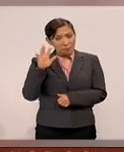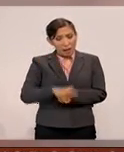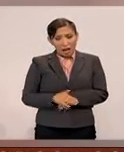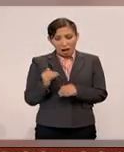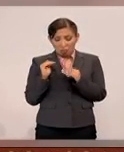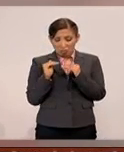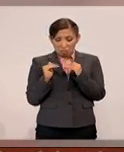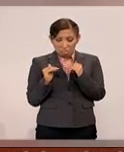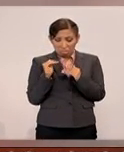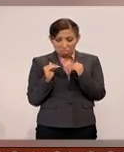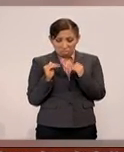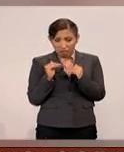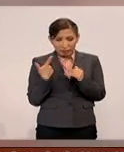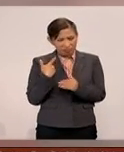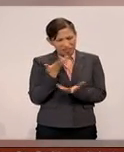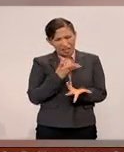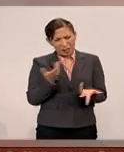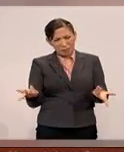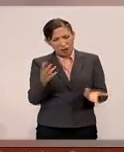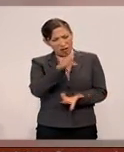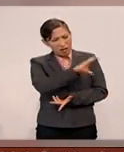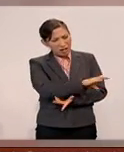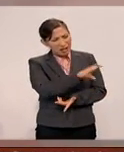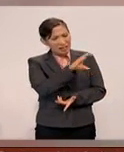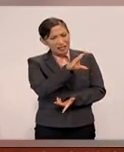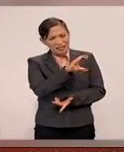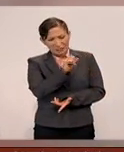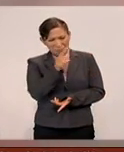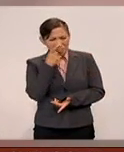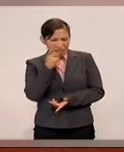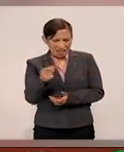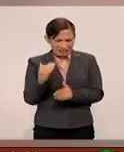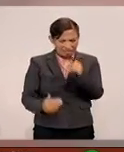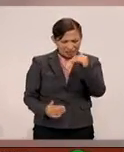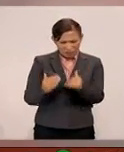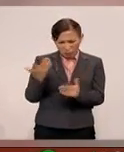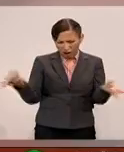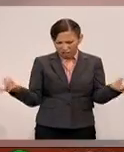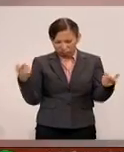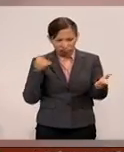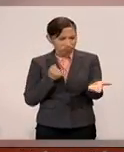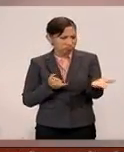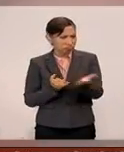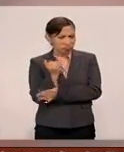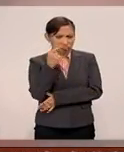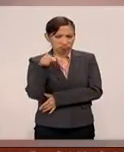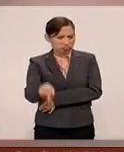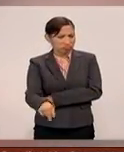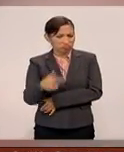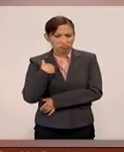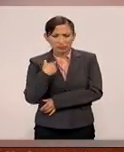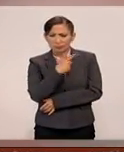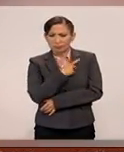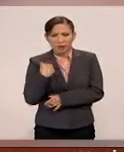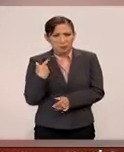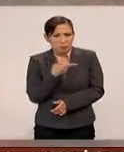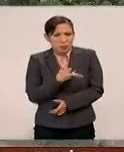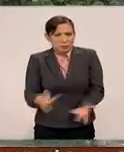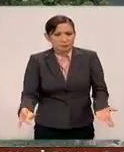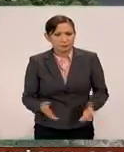menor desigualdad. Entonces, si tenemos un PIB per cápita alto y poca desigualdad, por definición, no puedo estar entre los más